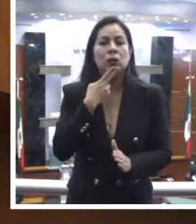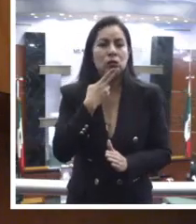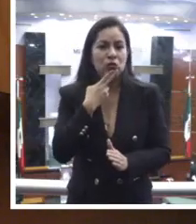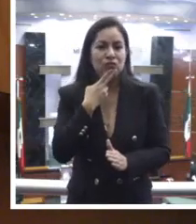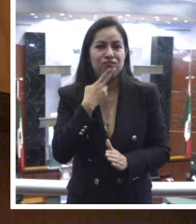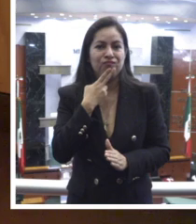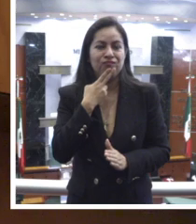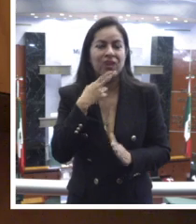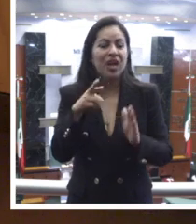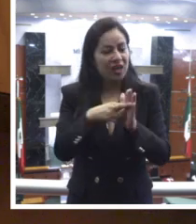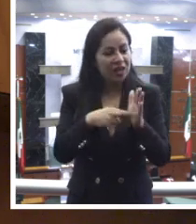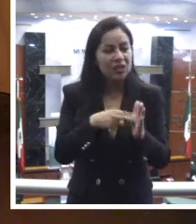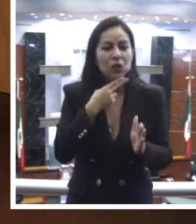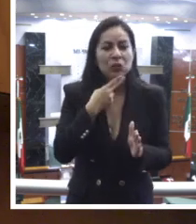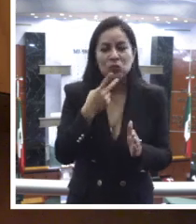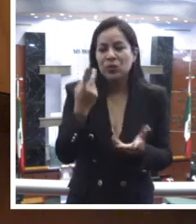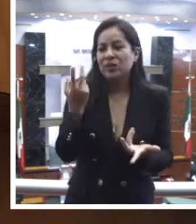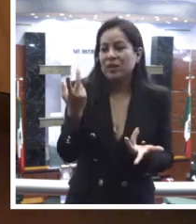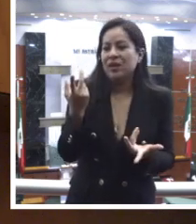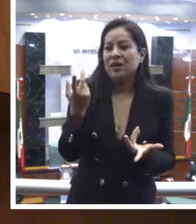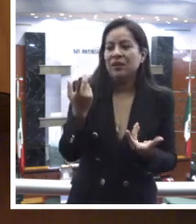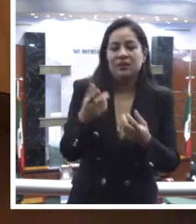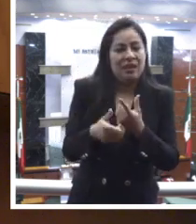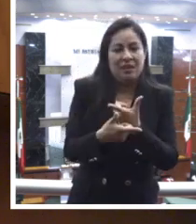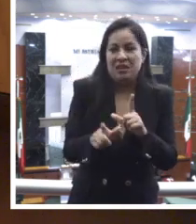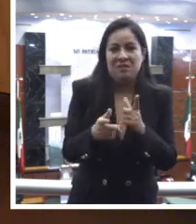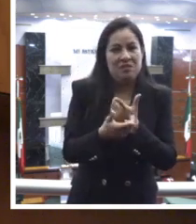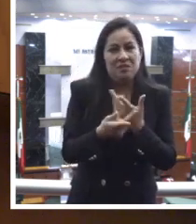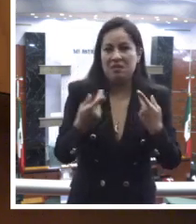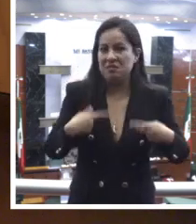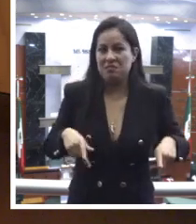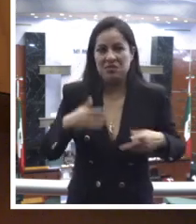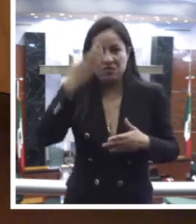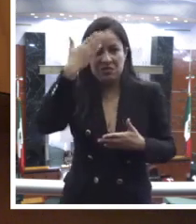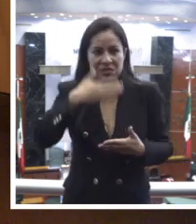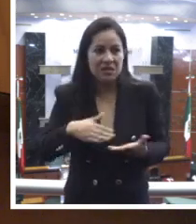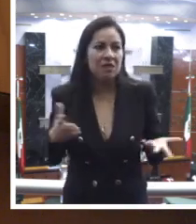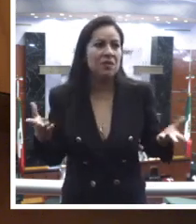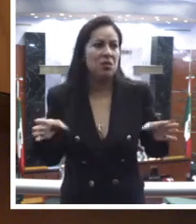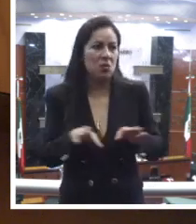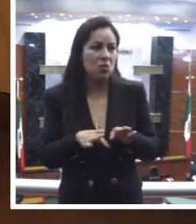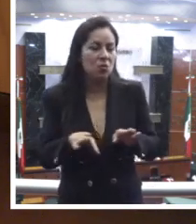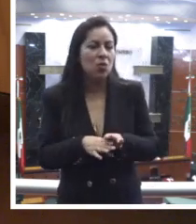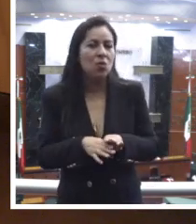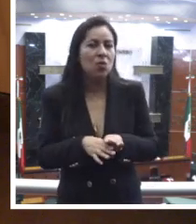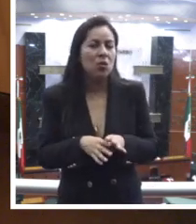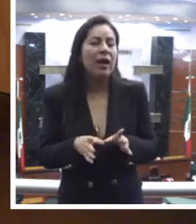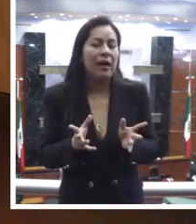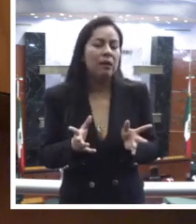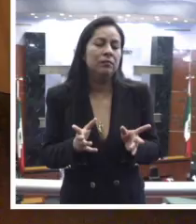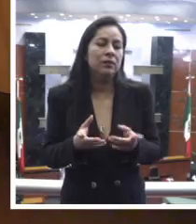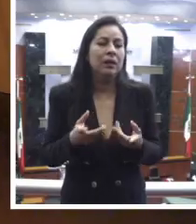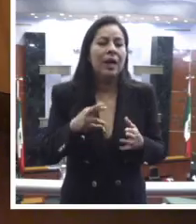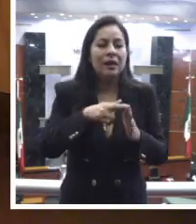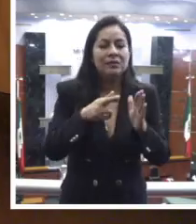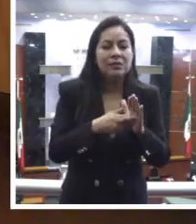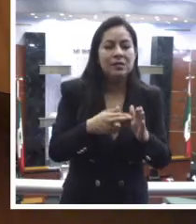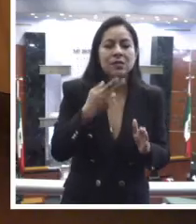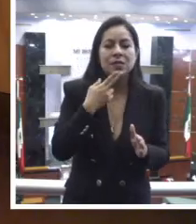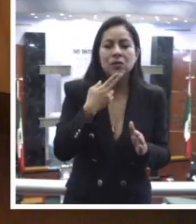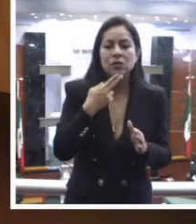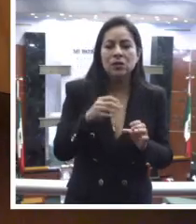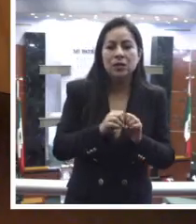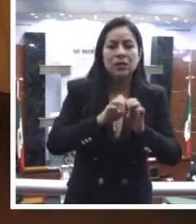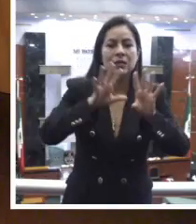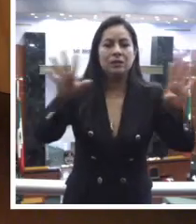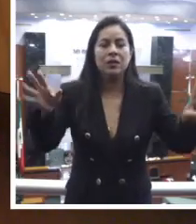Reglas de operación que están al público, que el pueblo sabe cómo son, Es decir, la regla de operación que